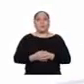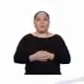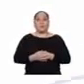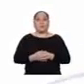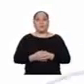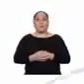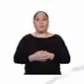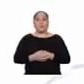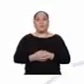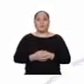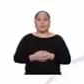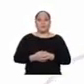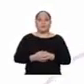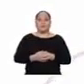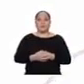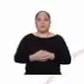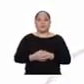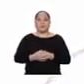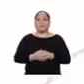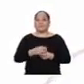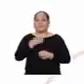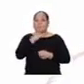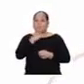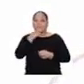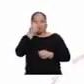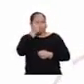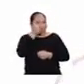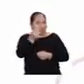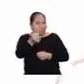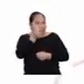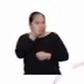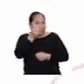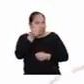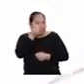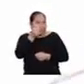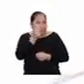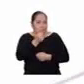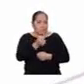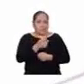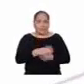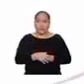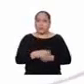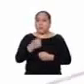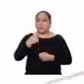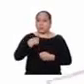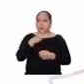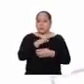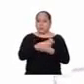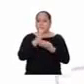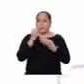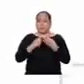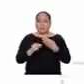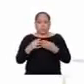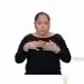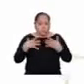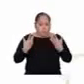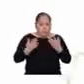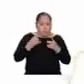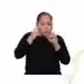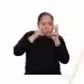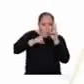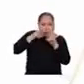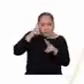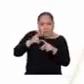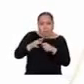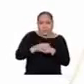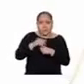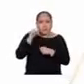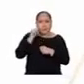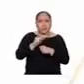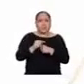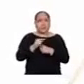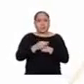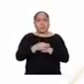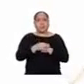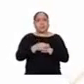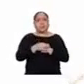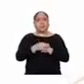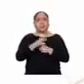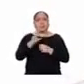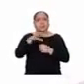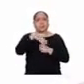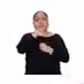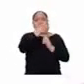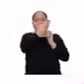intervalo. Mi lupa de detective profesional me permite observar que en la alternativa